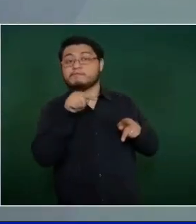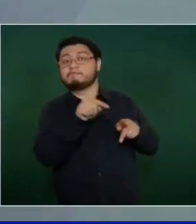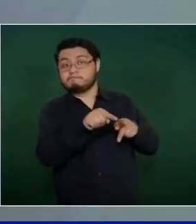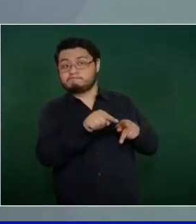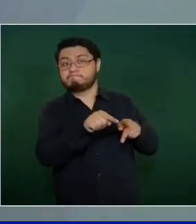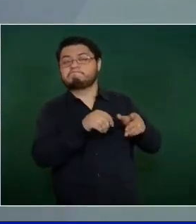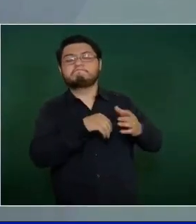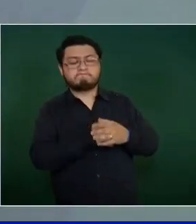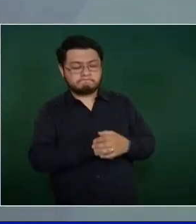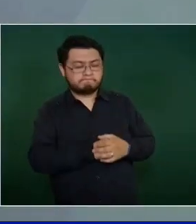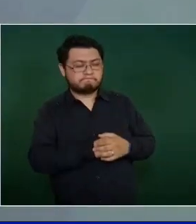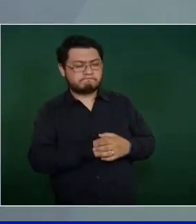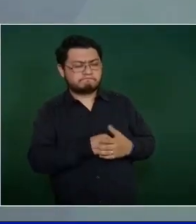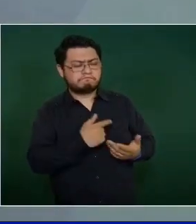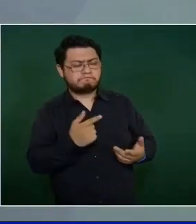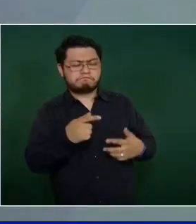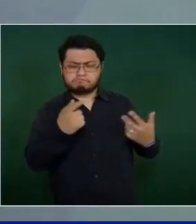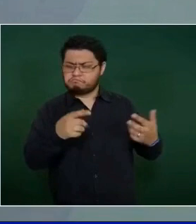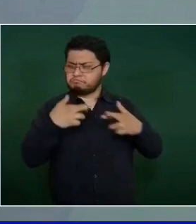y